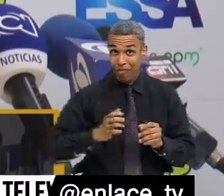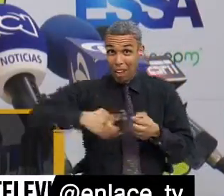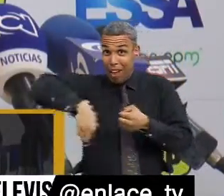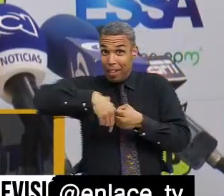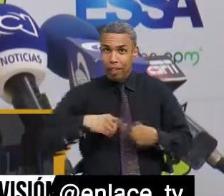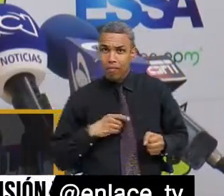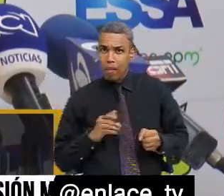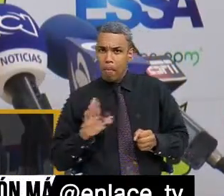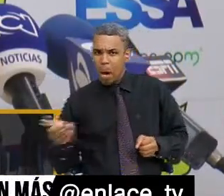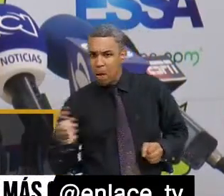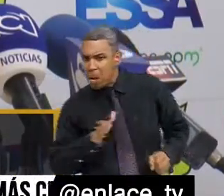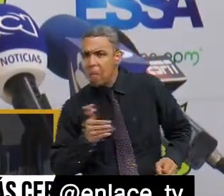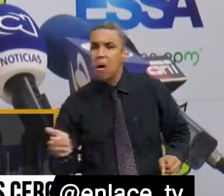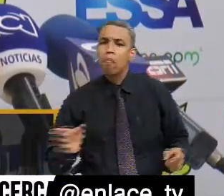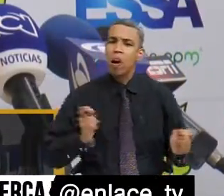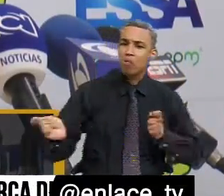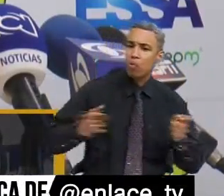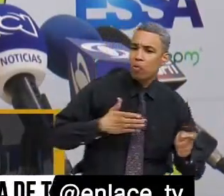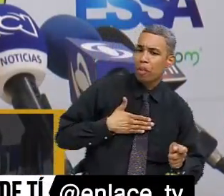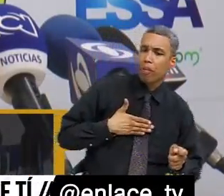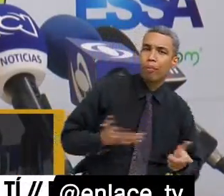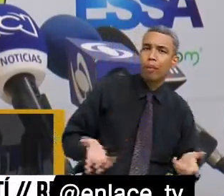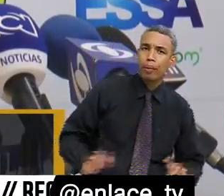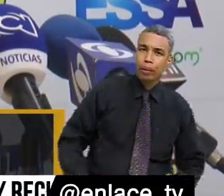Creo que eso fue fundamental para que nos